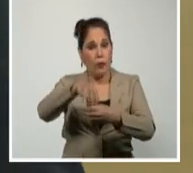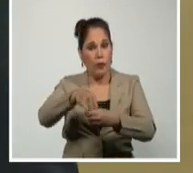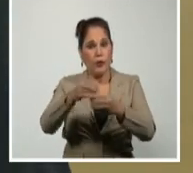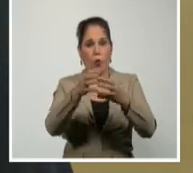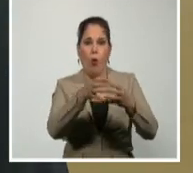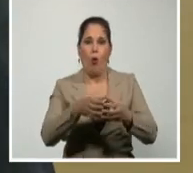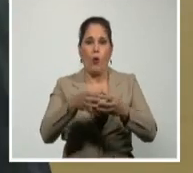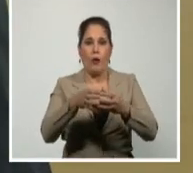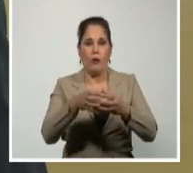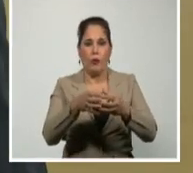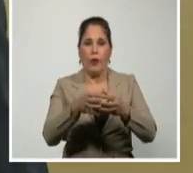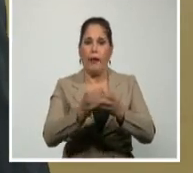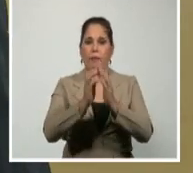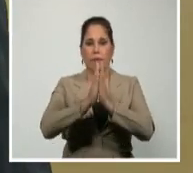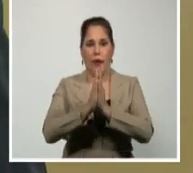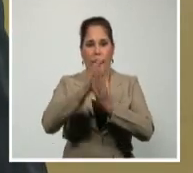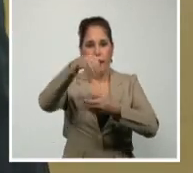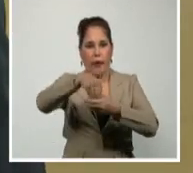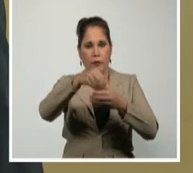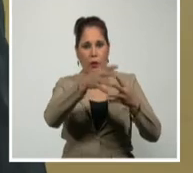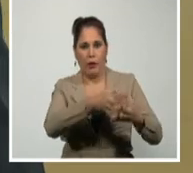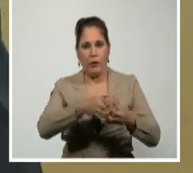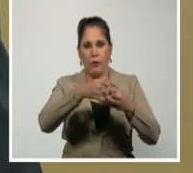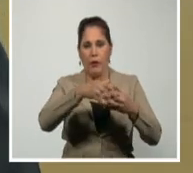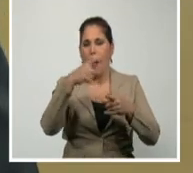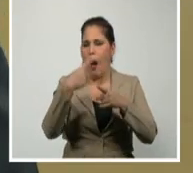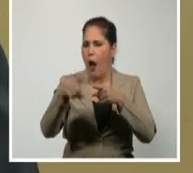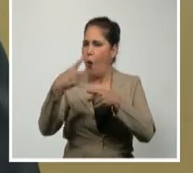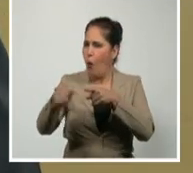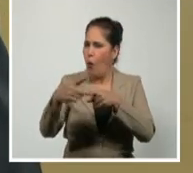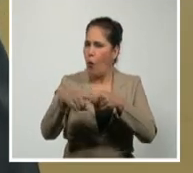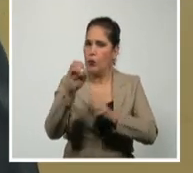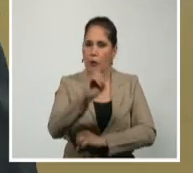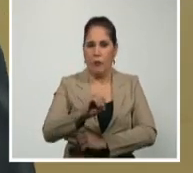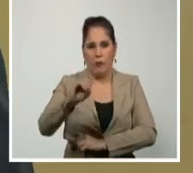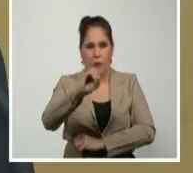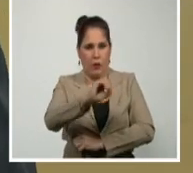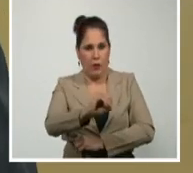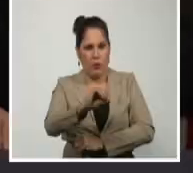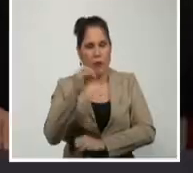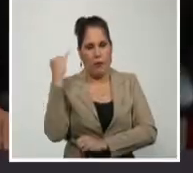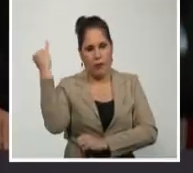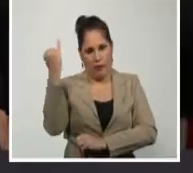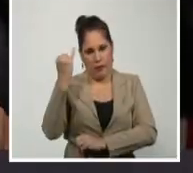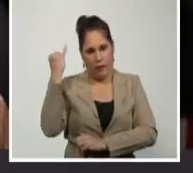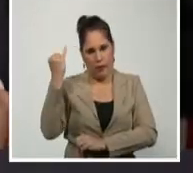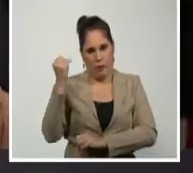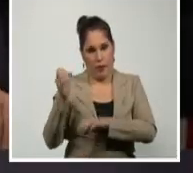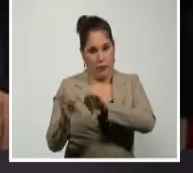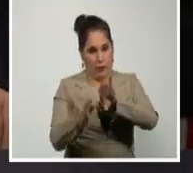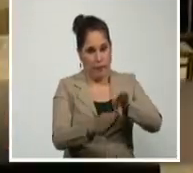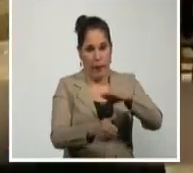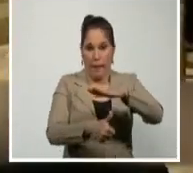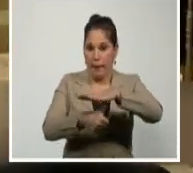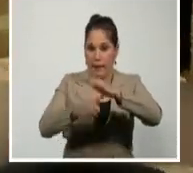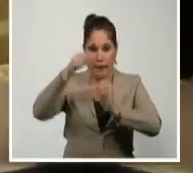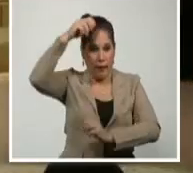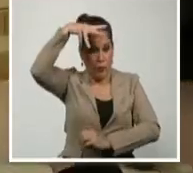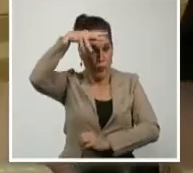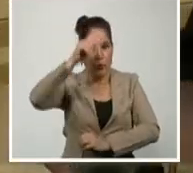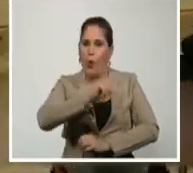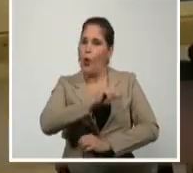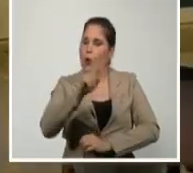religiosas en los Estados Unidos y también algunas organizaciones internacionales. El presidente saliente de la Casa Blanca